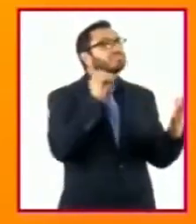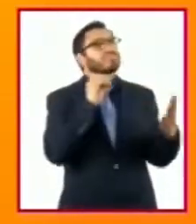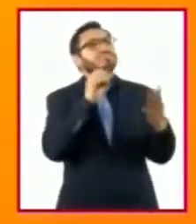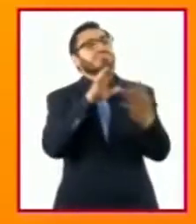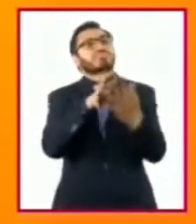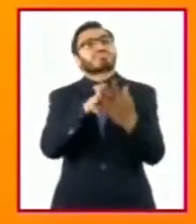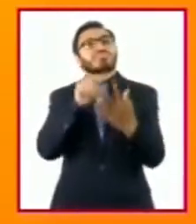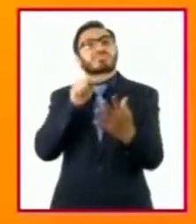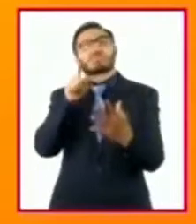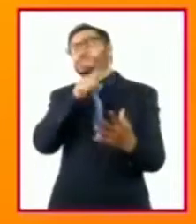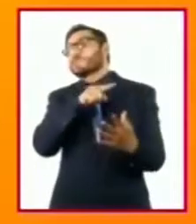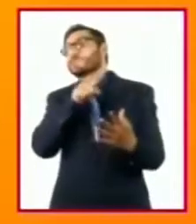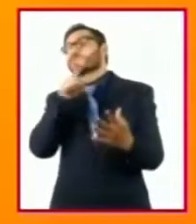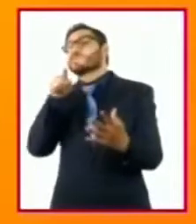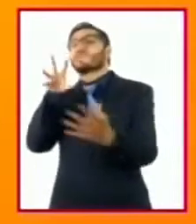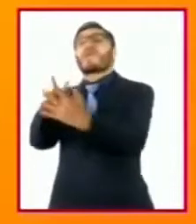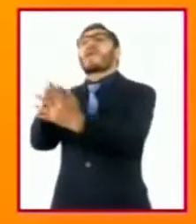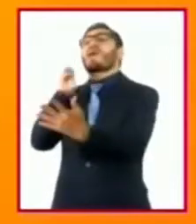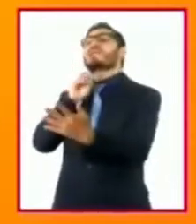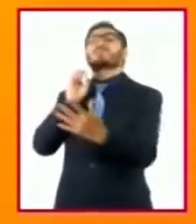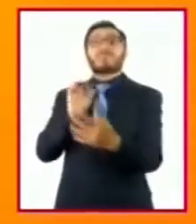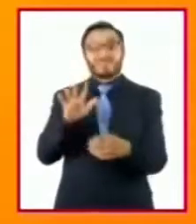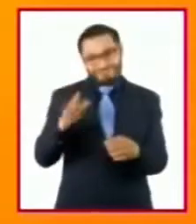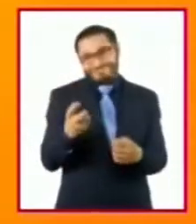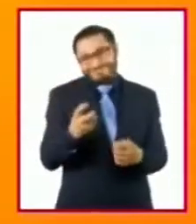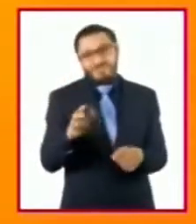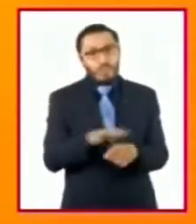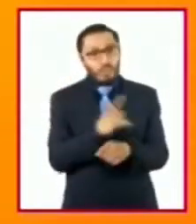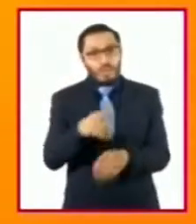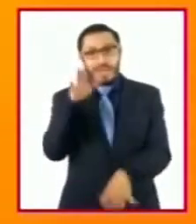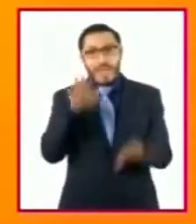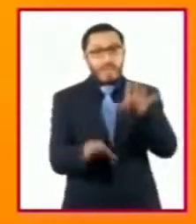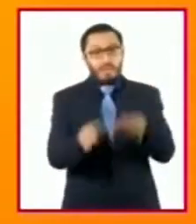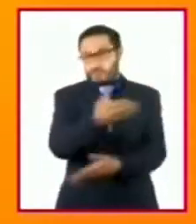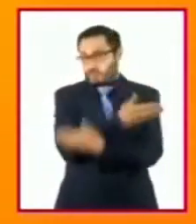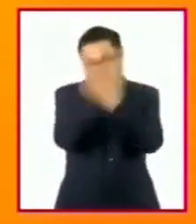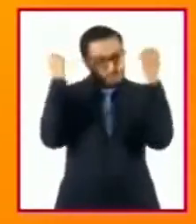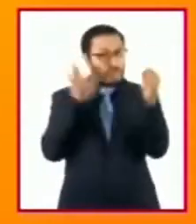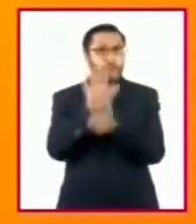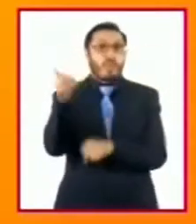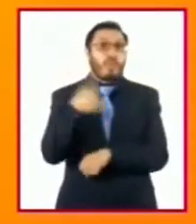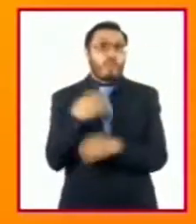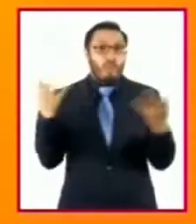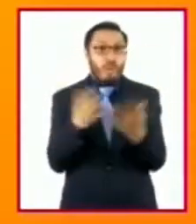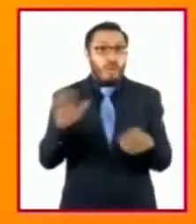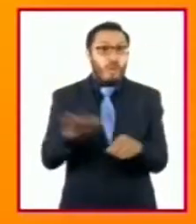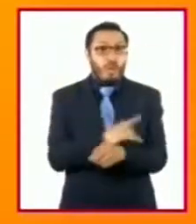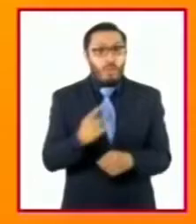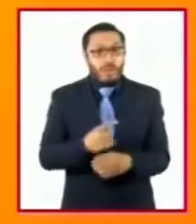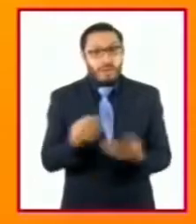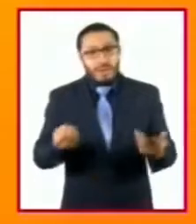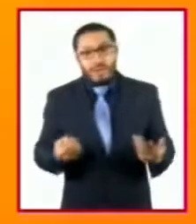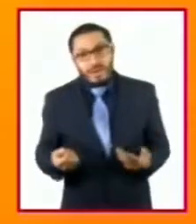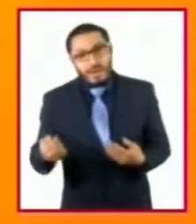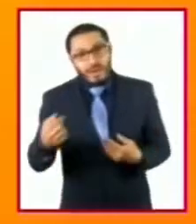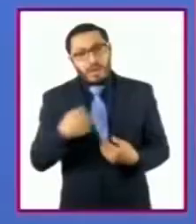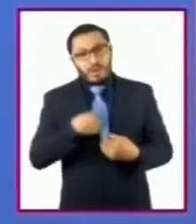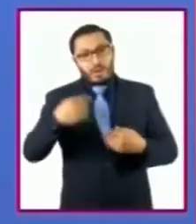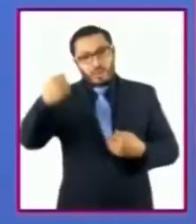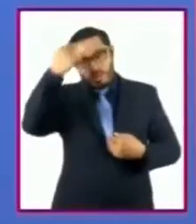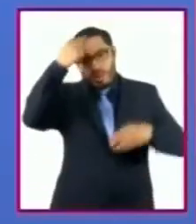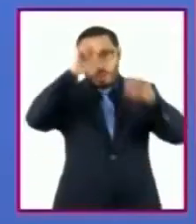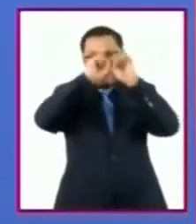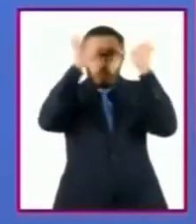porque muchas veces no sabemos qué es lo que voy a hacer porque no tengo la orientación adecuada.